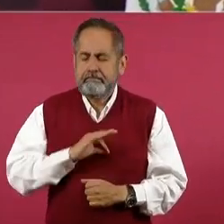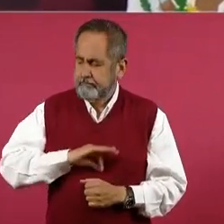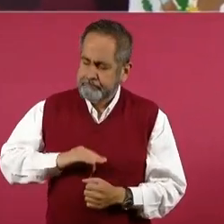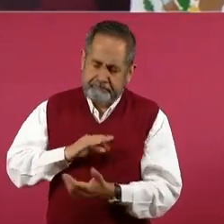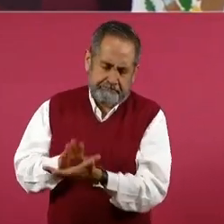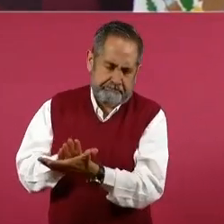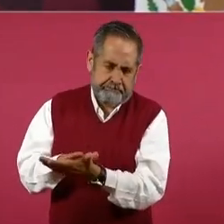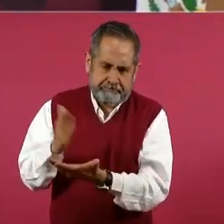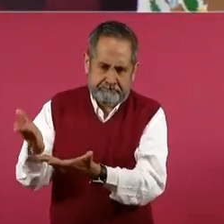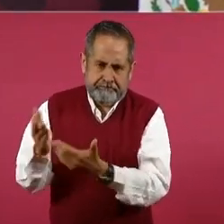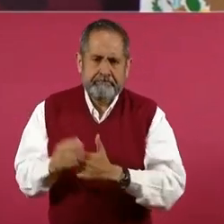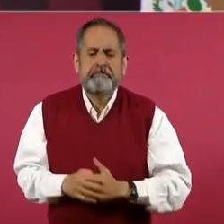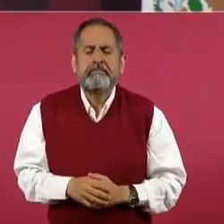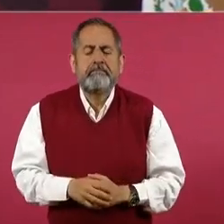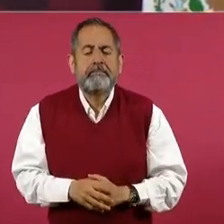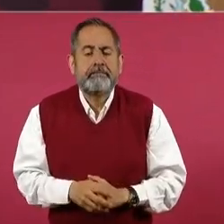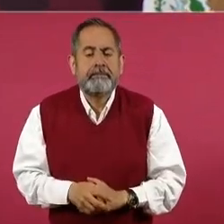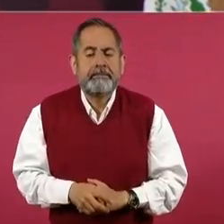Felicitarlos,